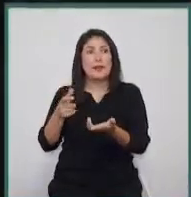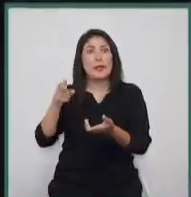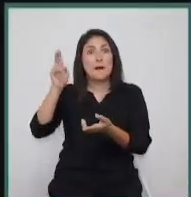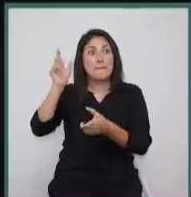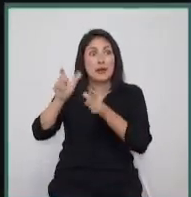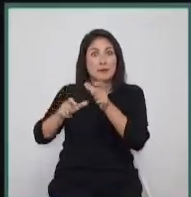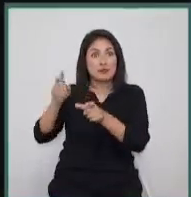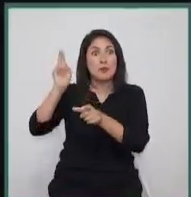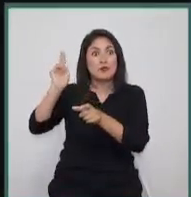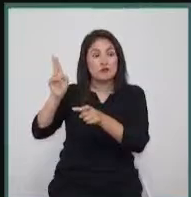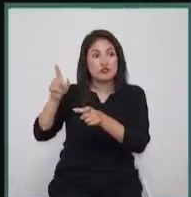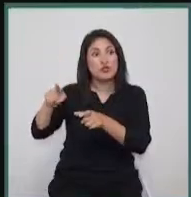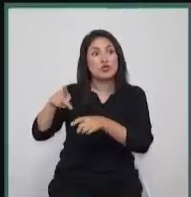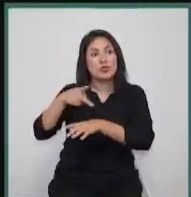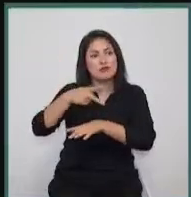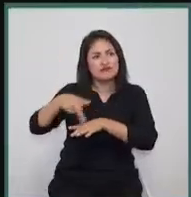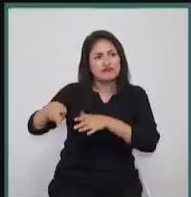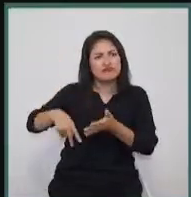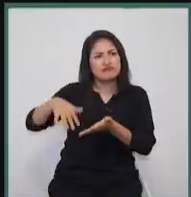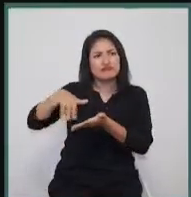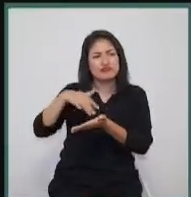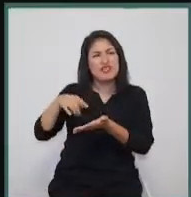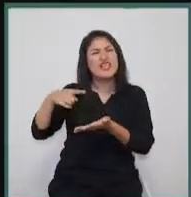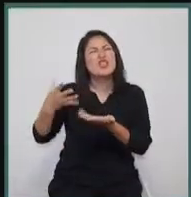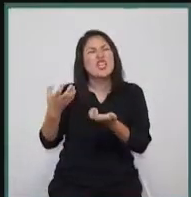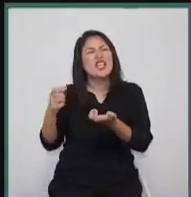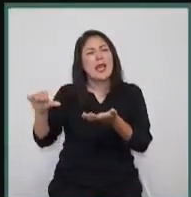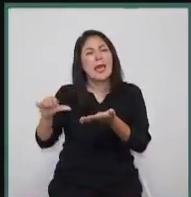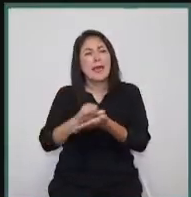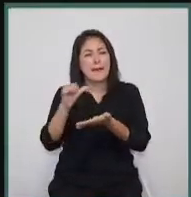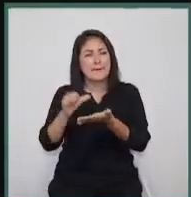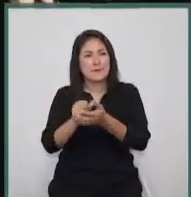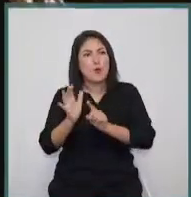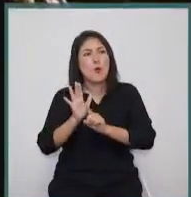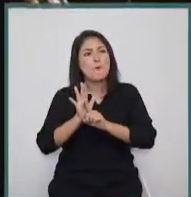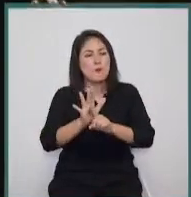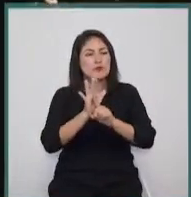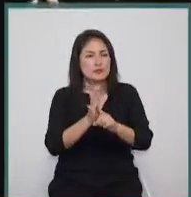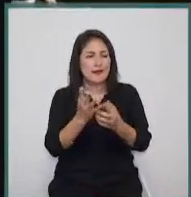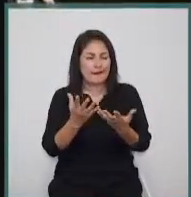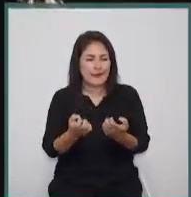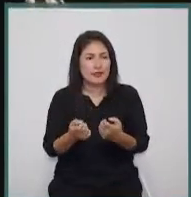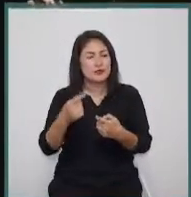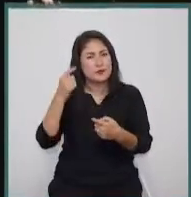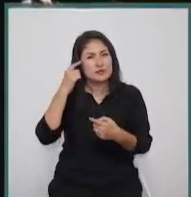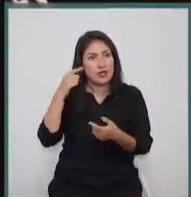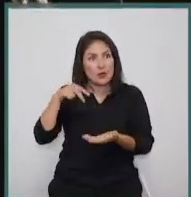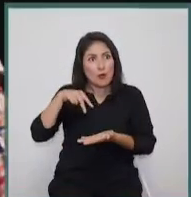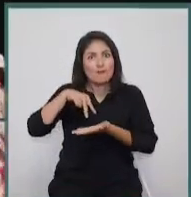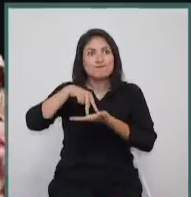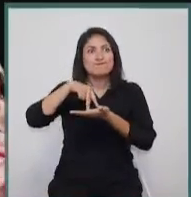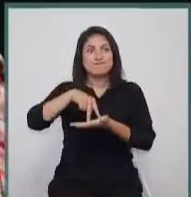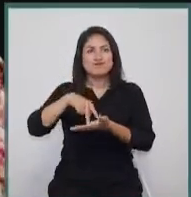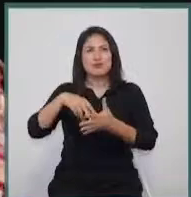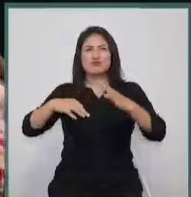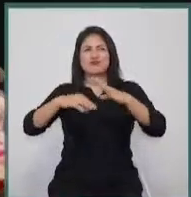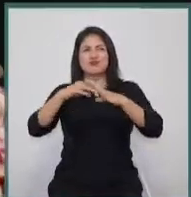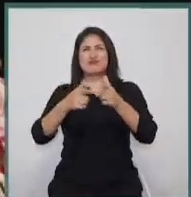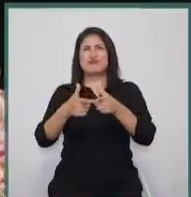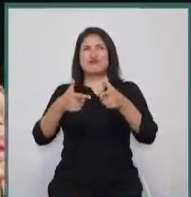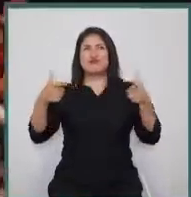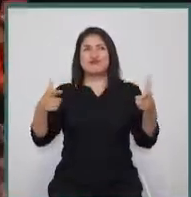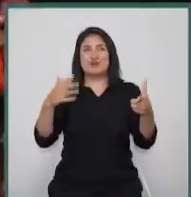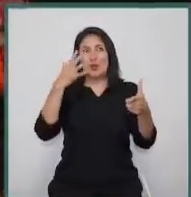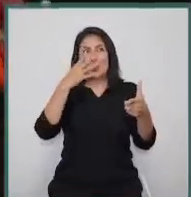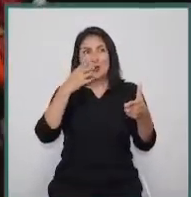escuela que forma docentes y artistas profesionales. ¿Qué buscan los artistas? Espacios. Y eso es lo que es importante para nosotros, pisar un escenario